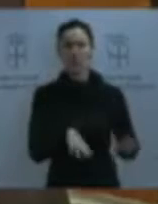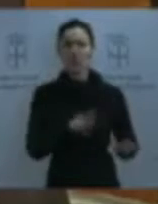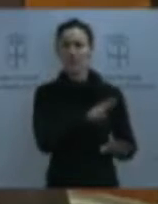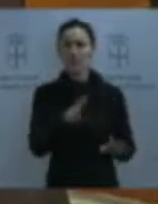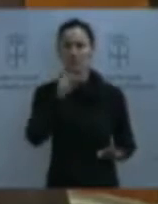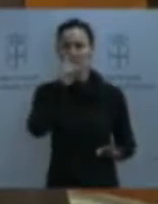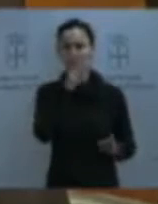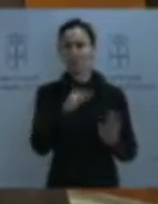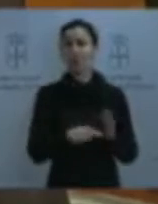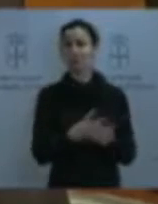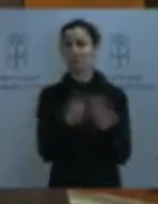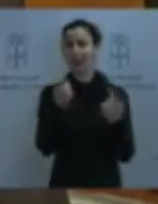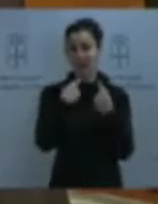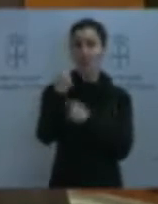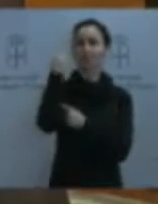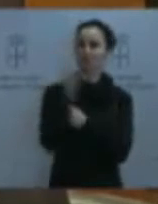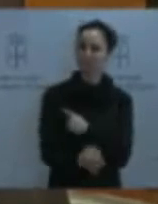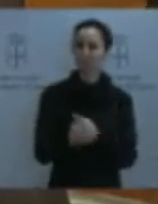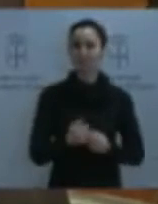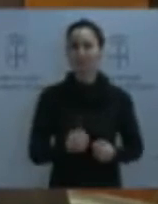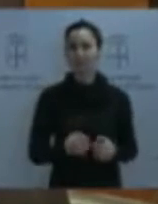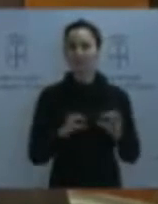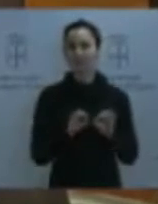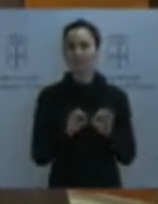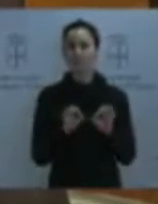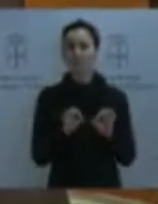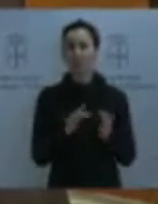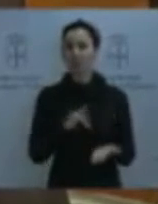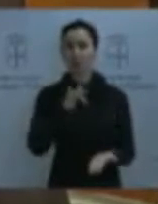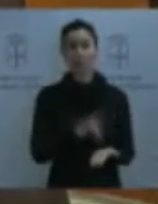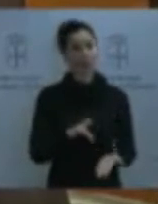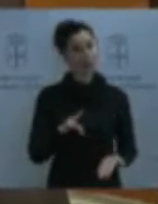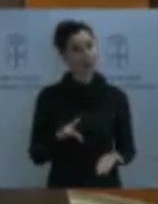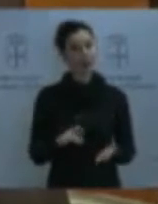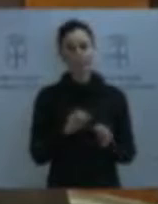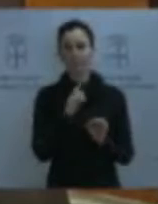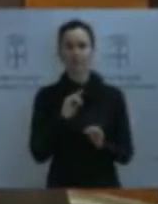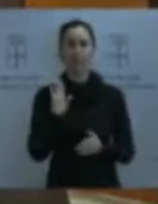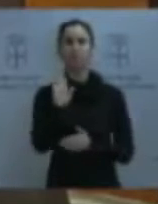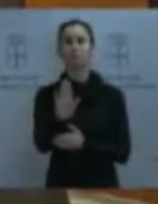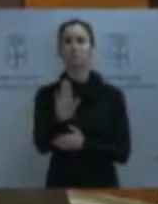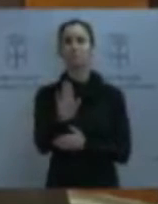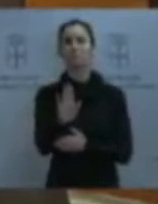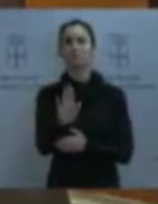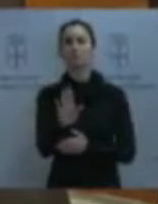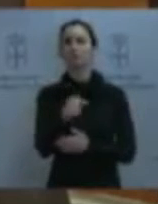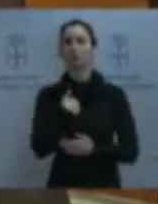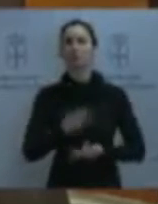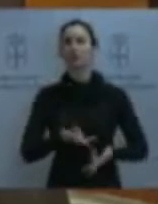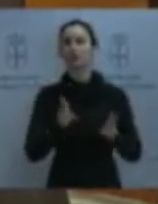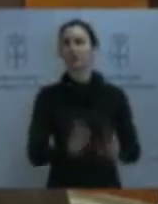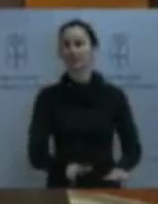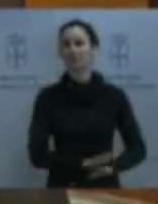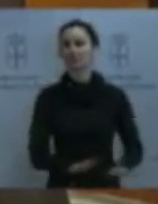en el 6º aniversario de su llegada, presenta su dimisión a la Junta General de Accionistas. 11 días después, el 4 de julio, el